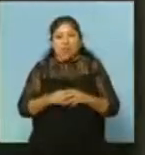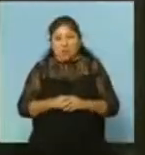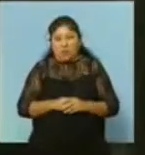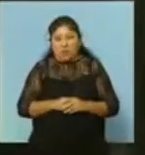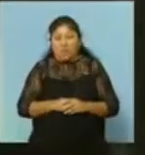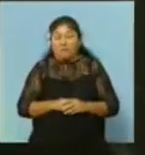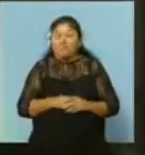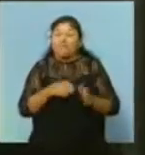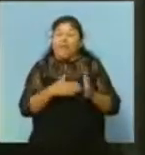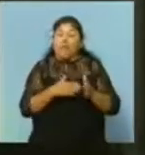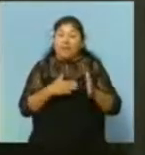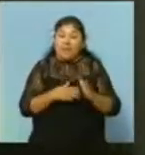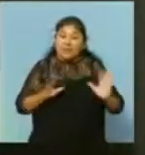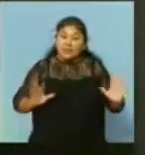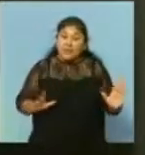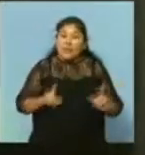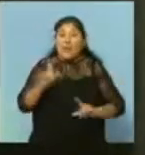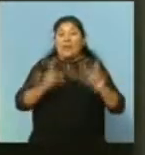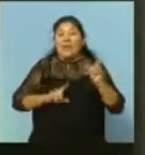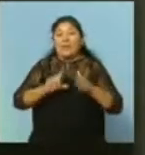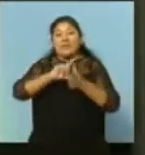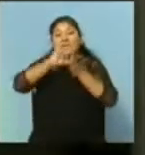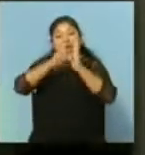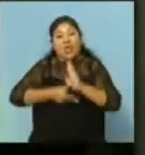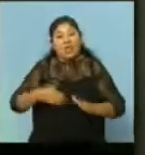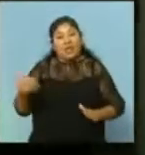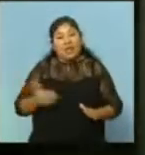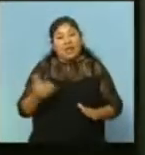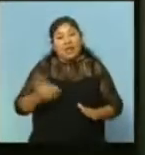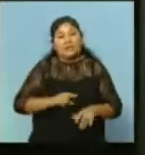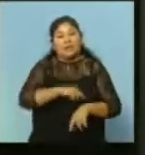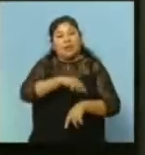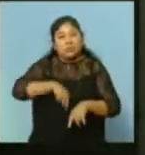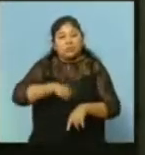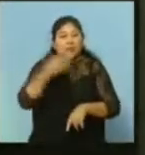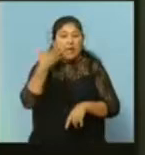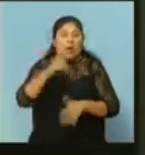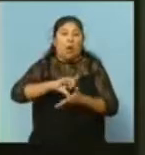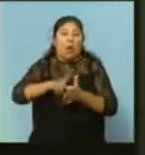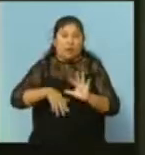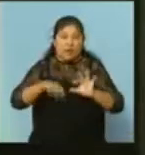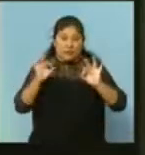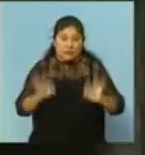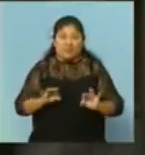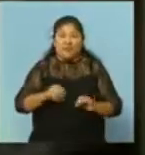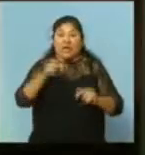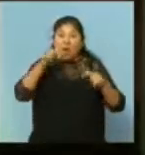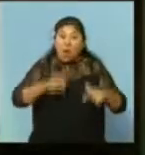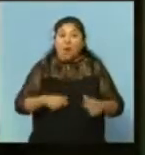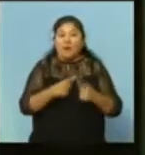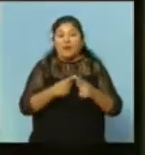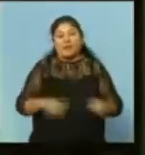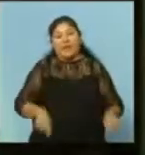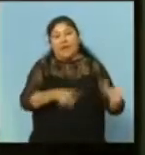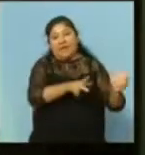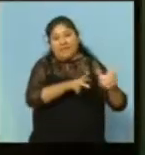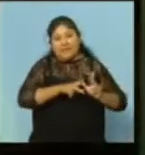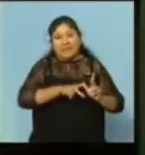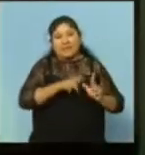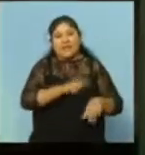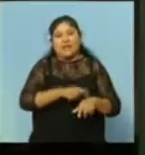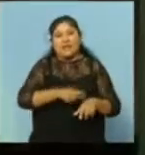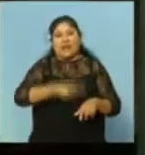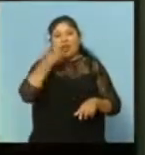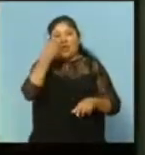a veces demora toda la tarde. Y hoy, bueno, nos dijeron que había que venir a hacer fila, que iban a anotar desde las 14 hasta las